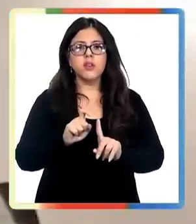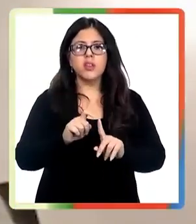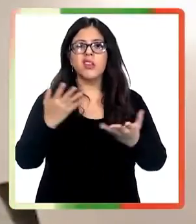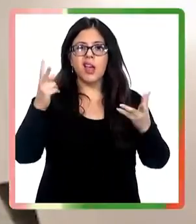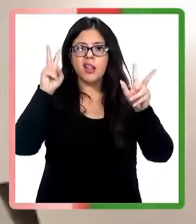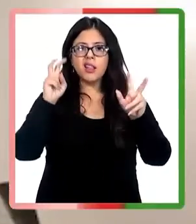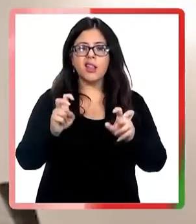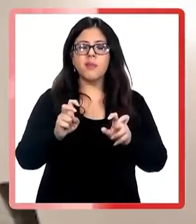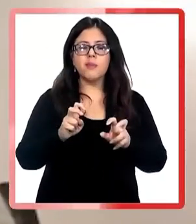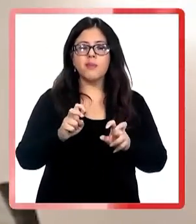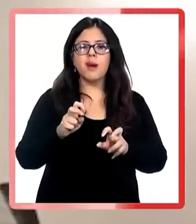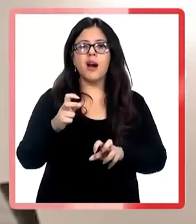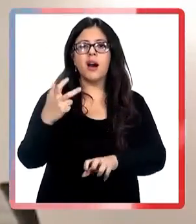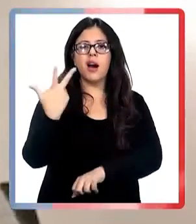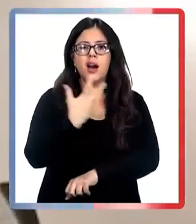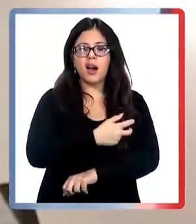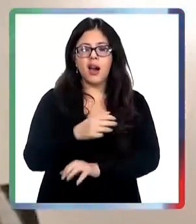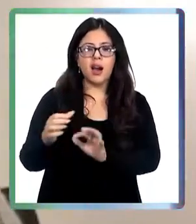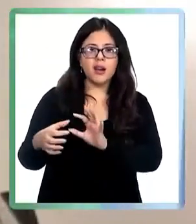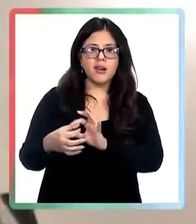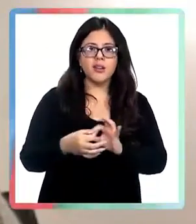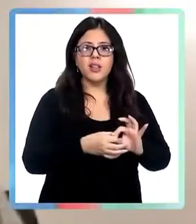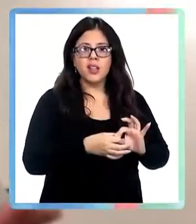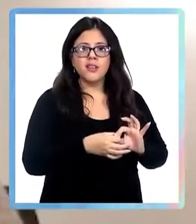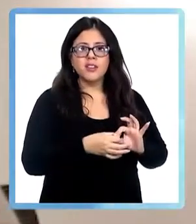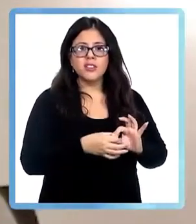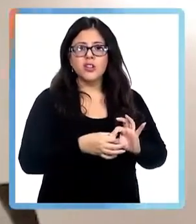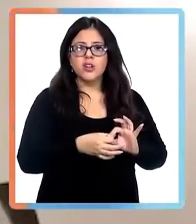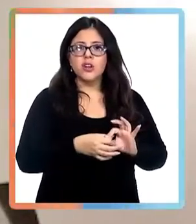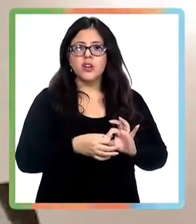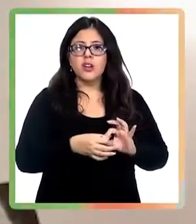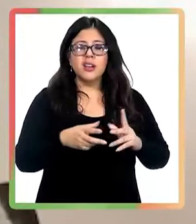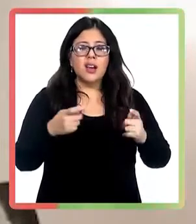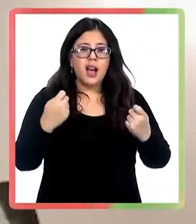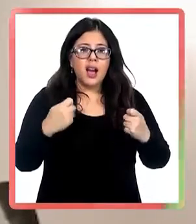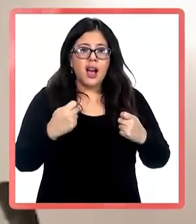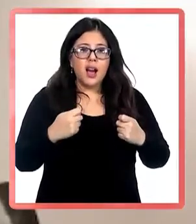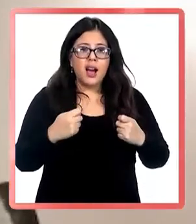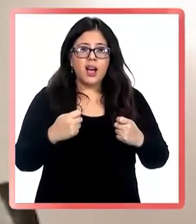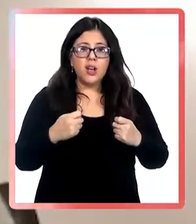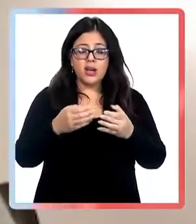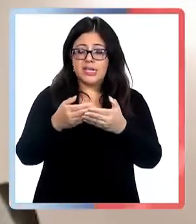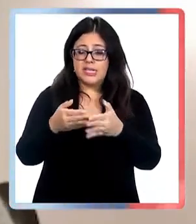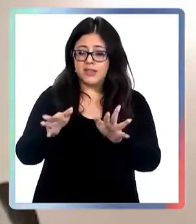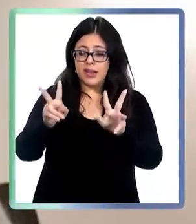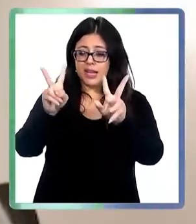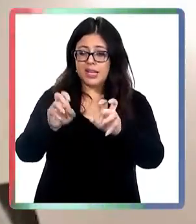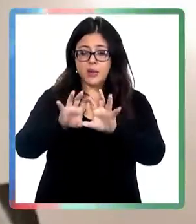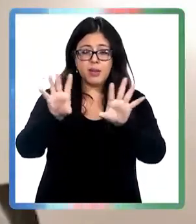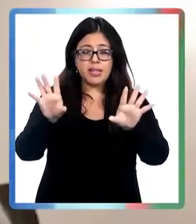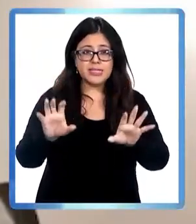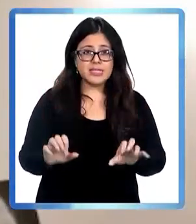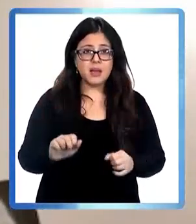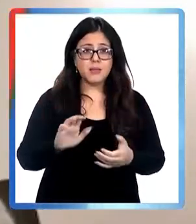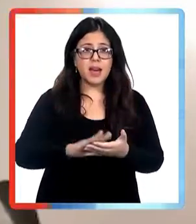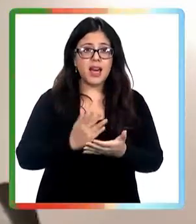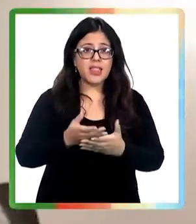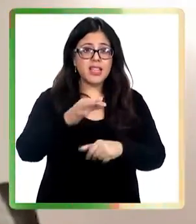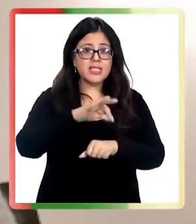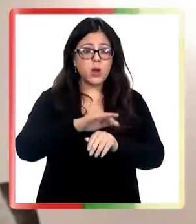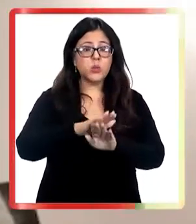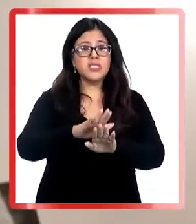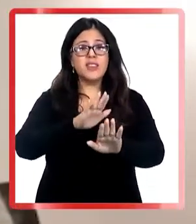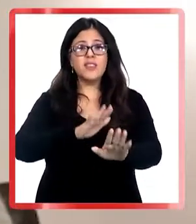de vacunación, muy posiblemente porque estábamos tratando de liberar al máximo el sistema de salud, tratando de no